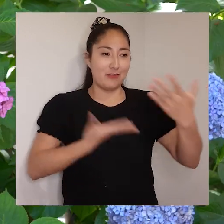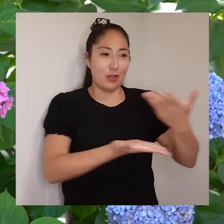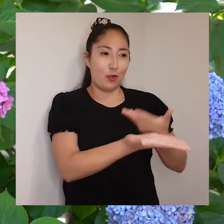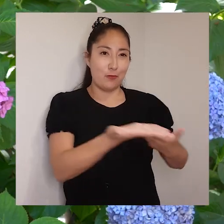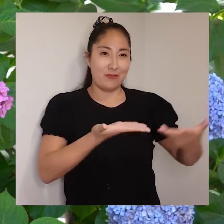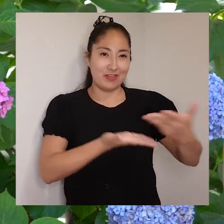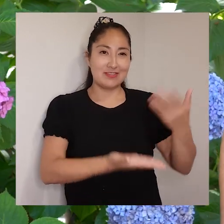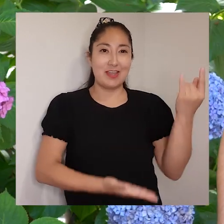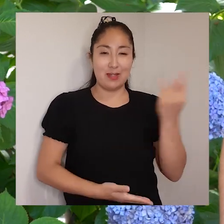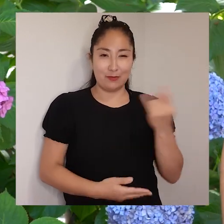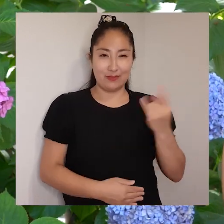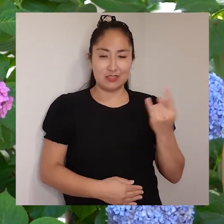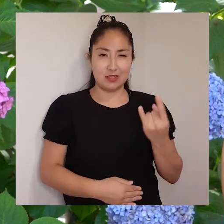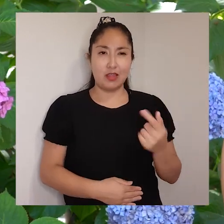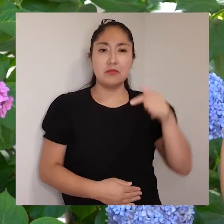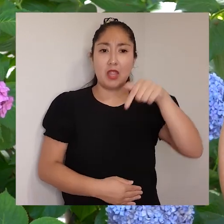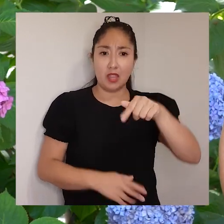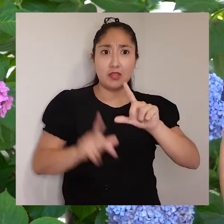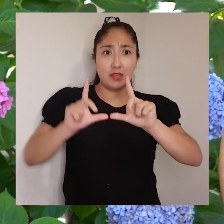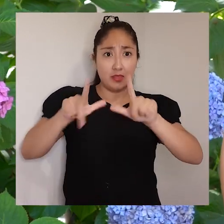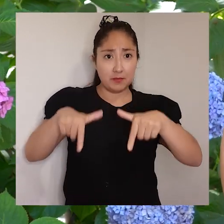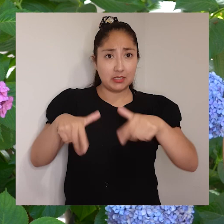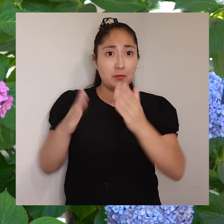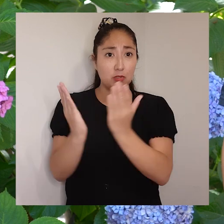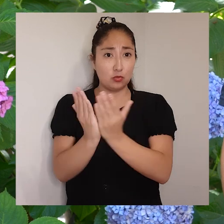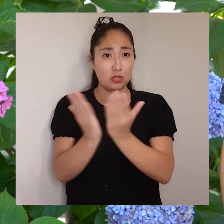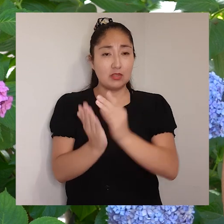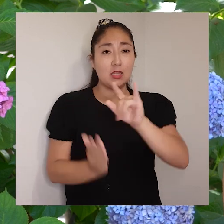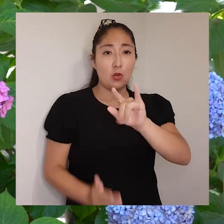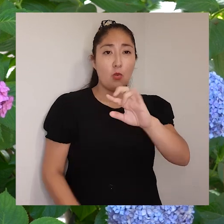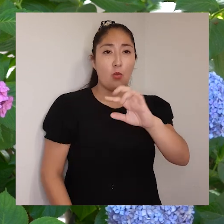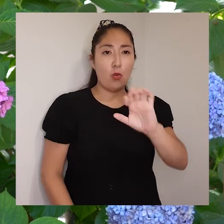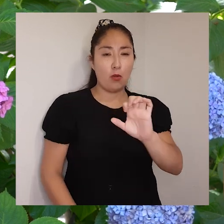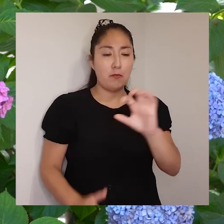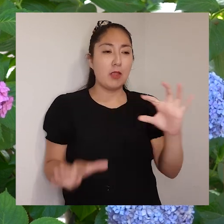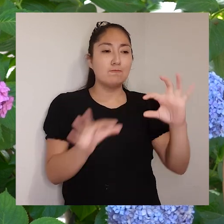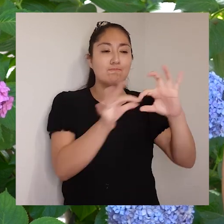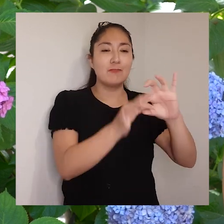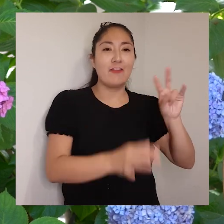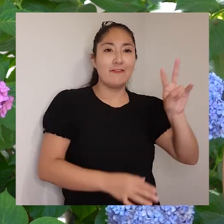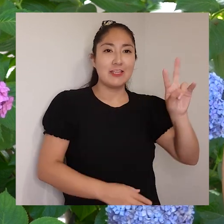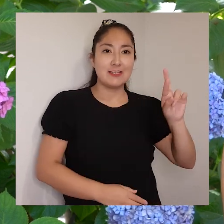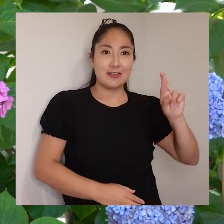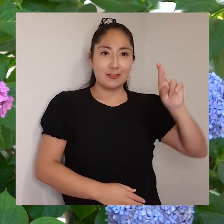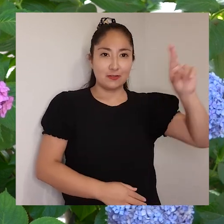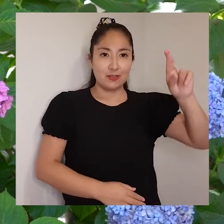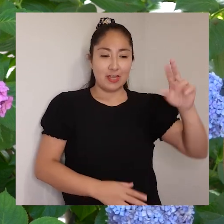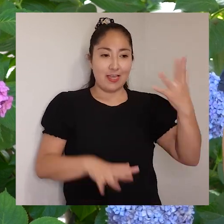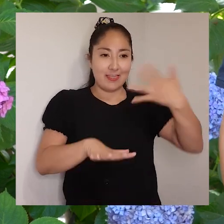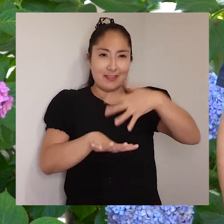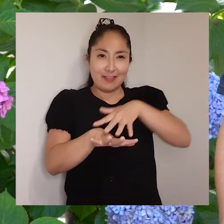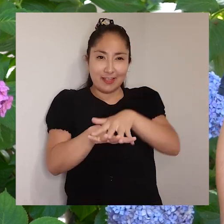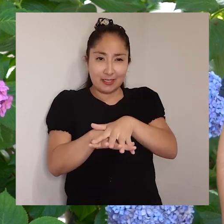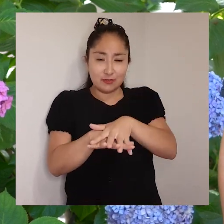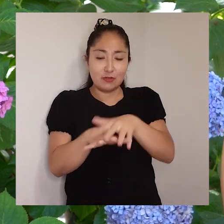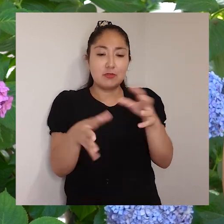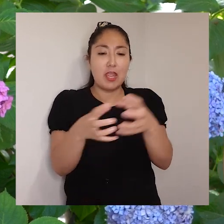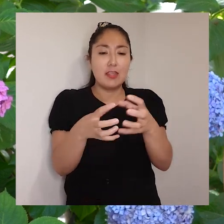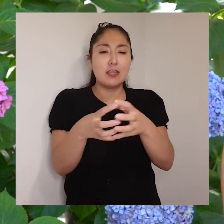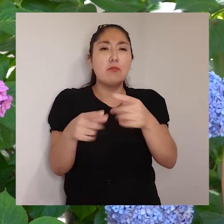universitaria. La unidad de participación estudiantil, UPE, perteneciente a la Vicerrectoría de Integración, es un